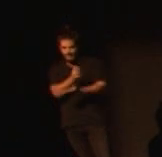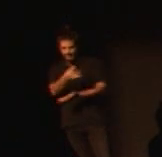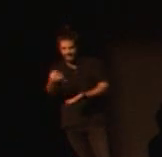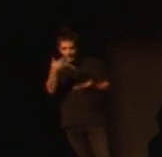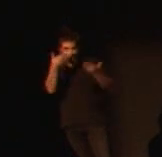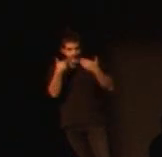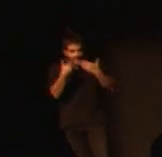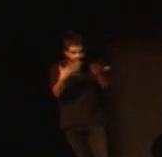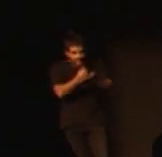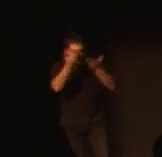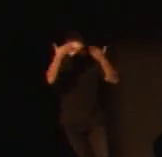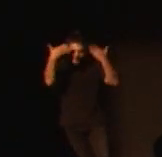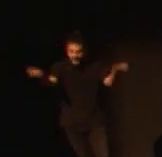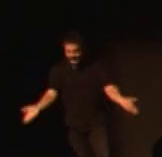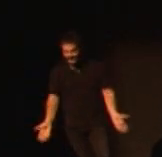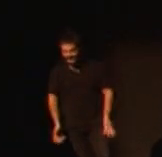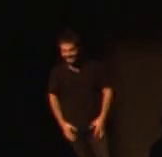Enhorabuena.